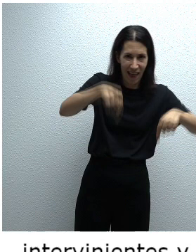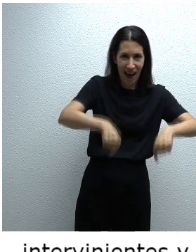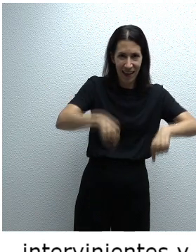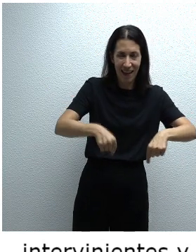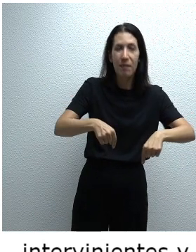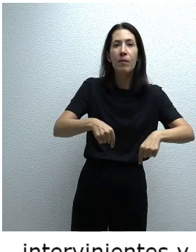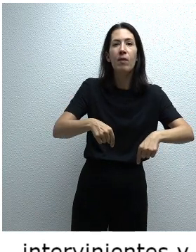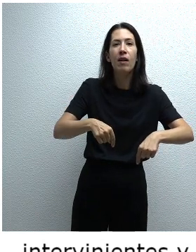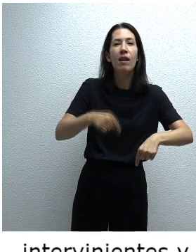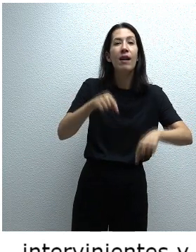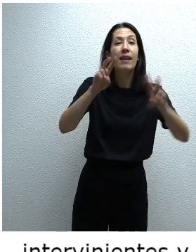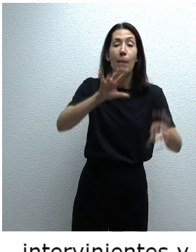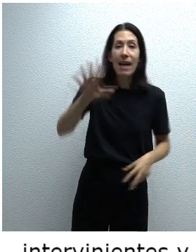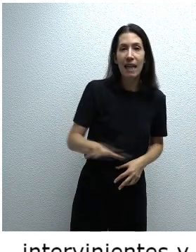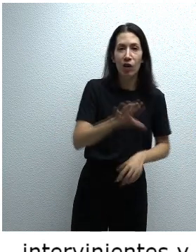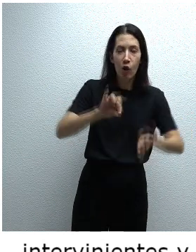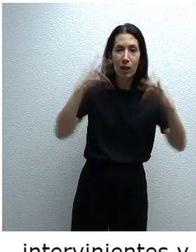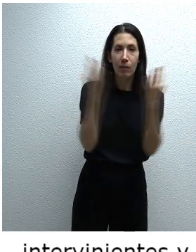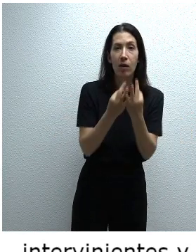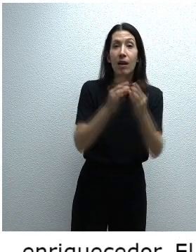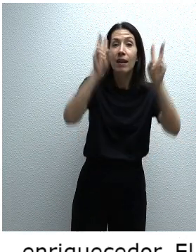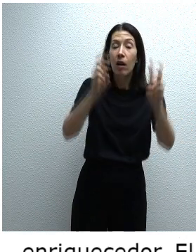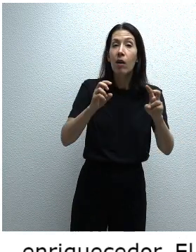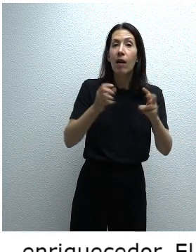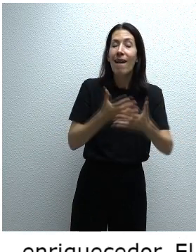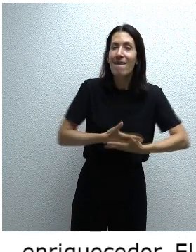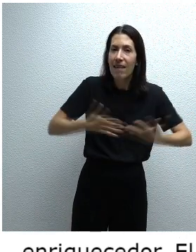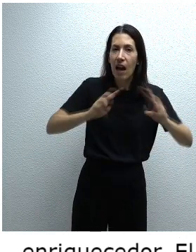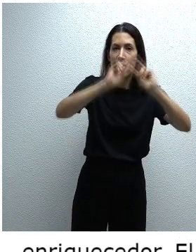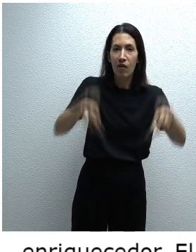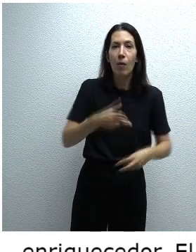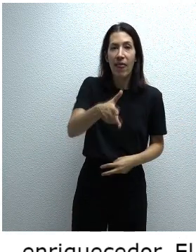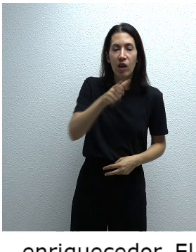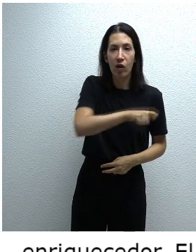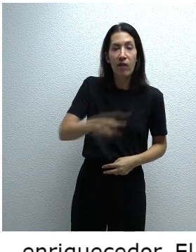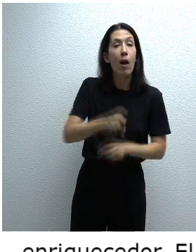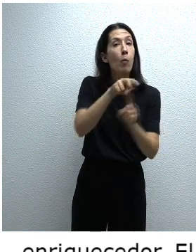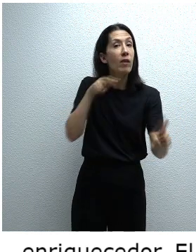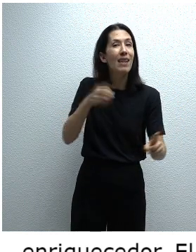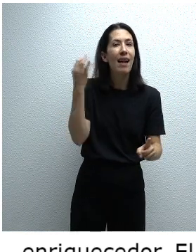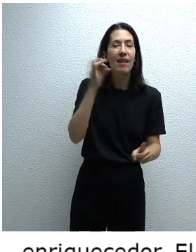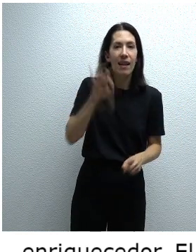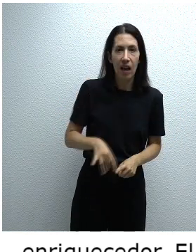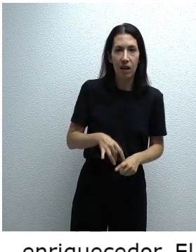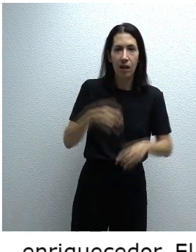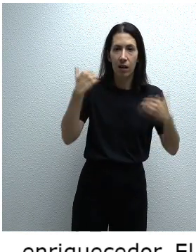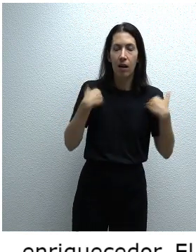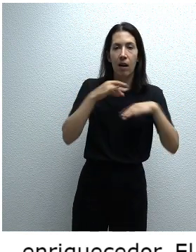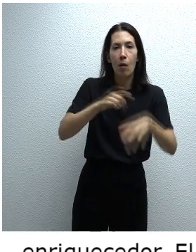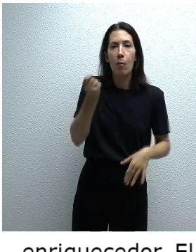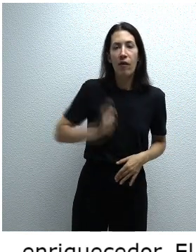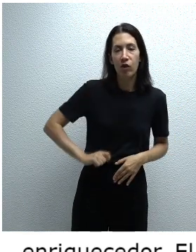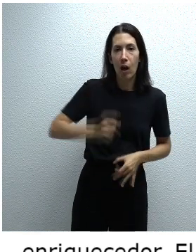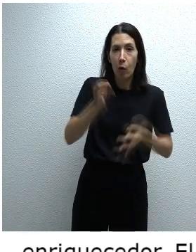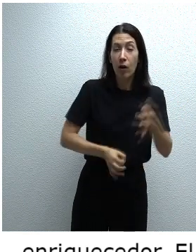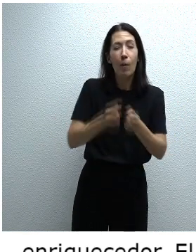cañón. Tendremos el 5º seminario titulado Gran Reforma del Derecho Civil desde la perspectiva de los operadores jurídicos, enfocado fundamentalmente